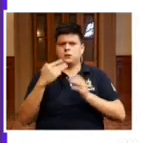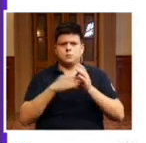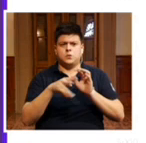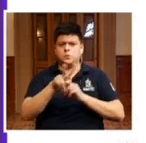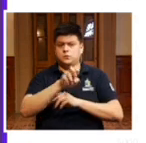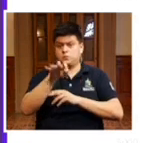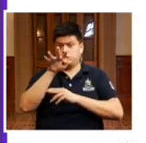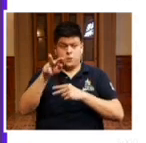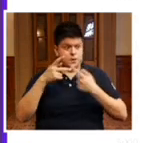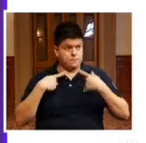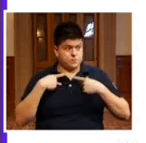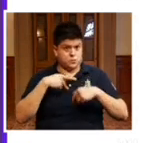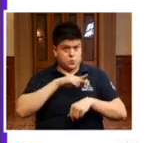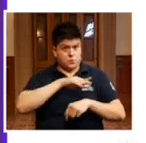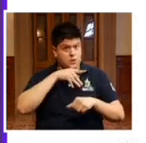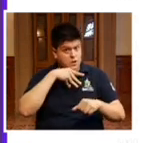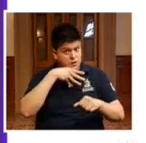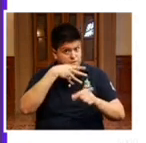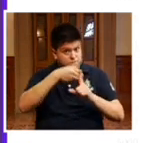83.219 casos al día de hoy,